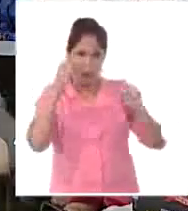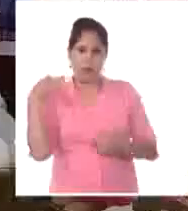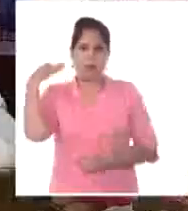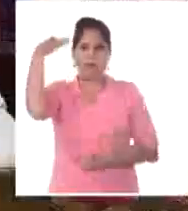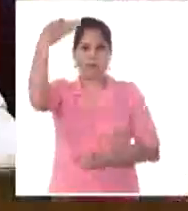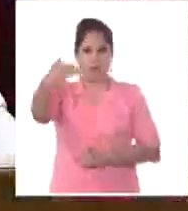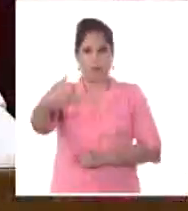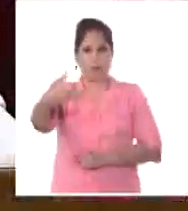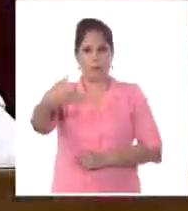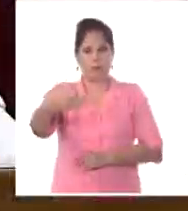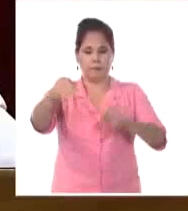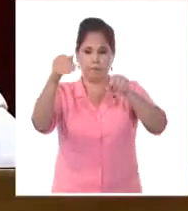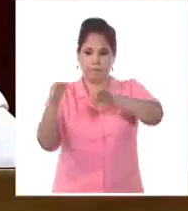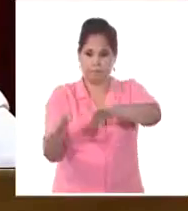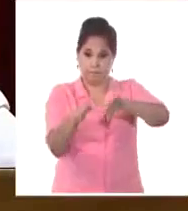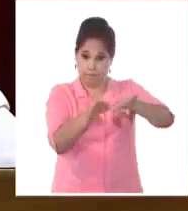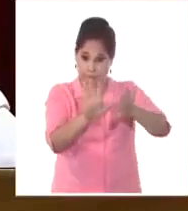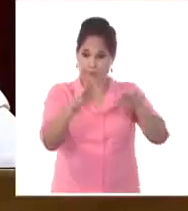futuro.